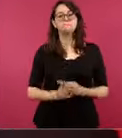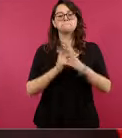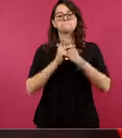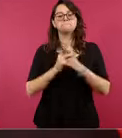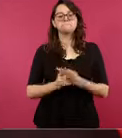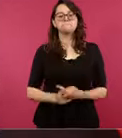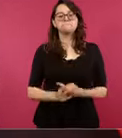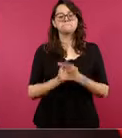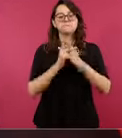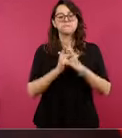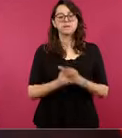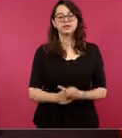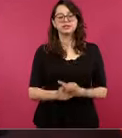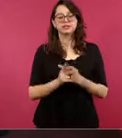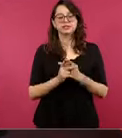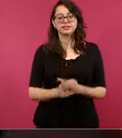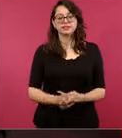No